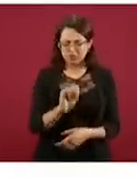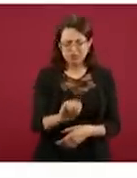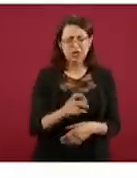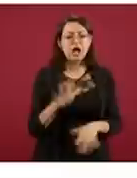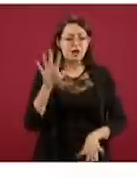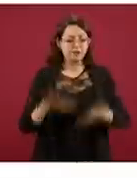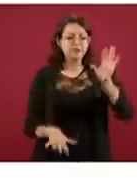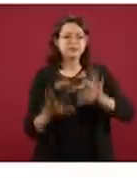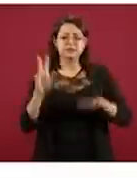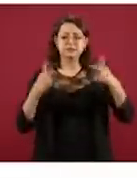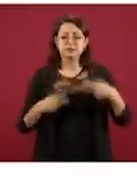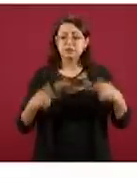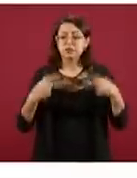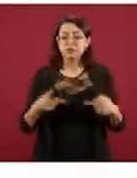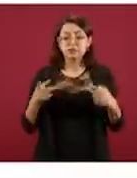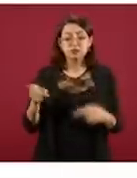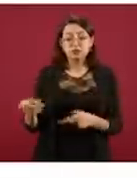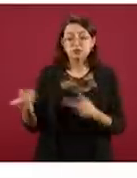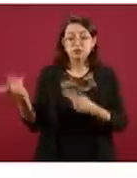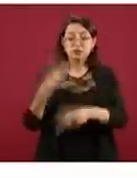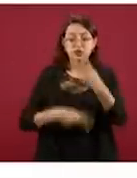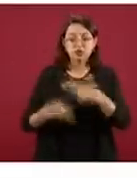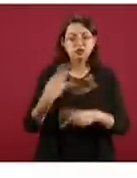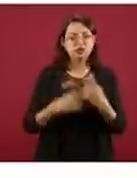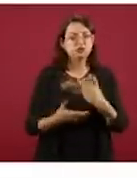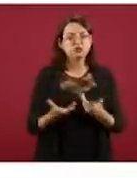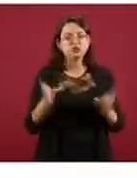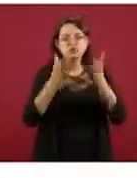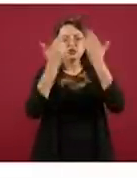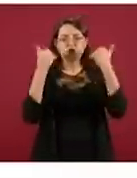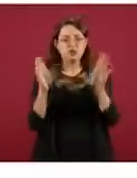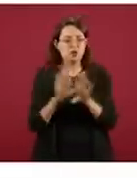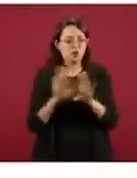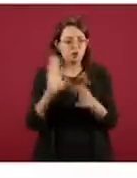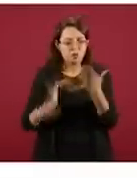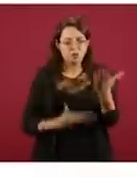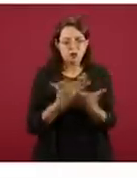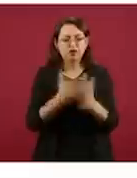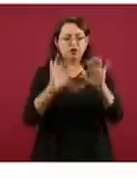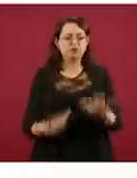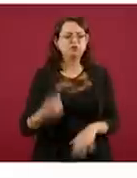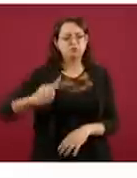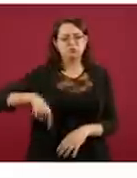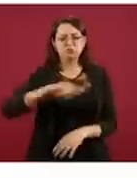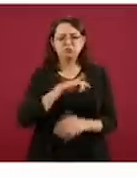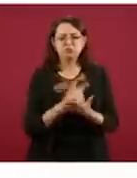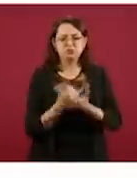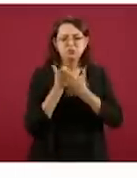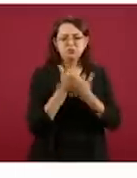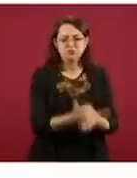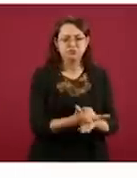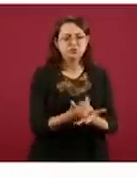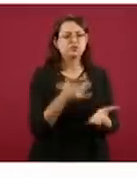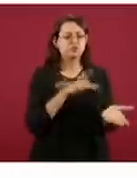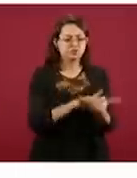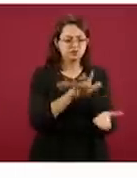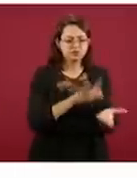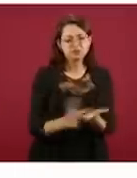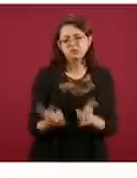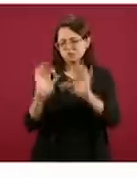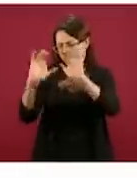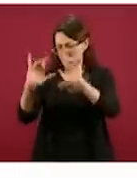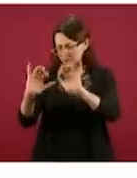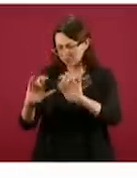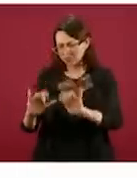gente llega luego sin tener claridad de su petición, nosotros les ayudamos. Nosotros ayudamos a que se haga el escrito,